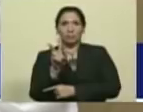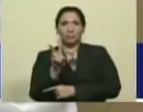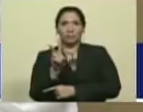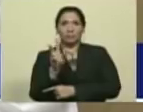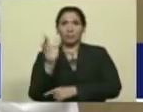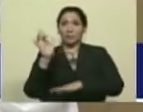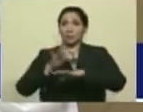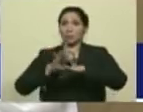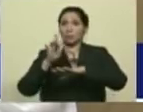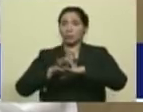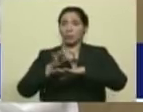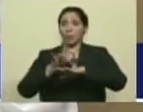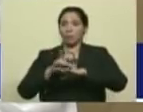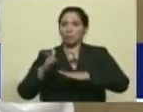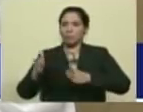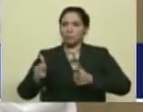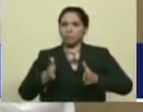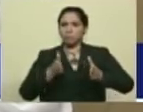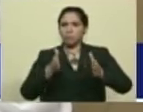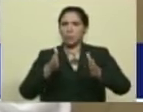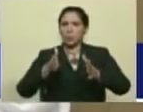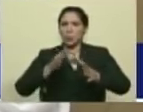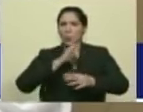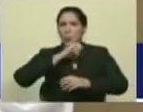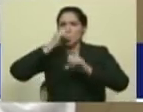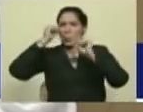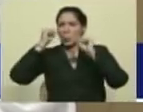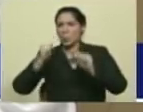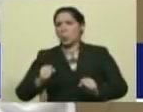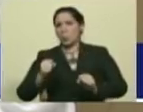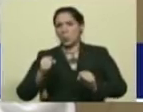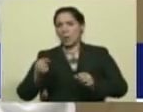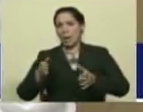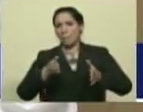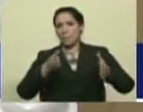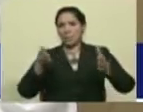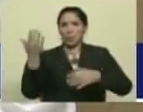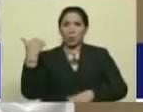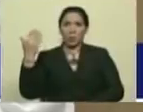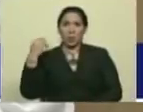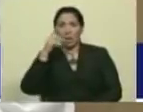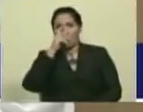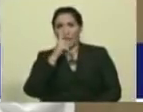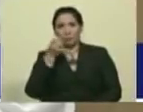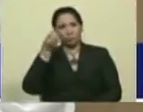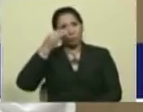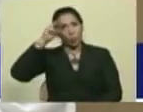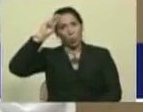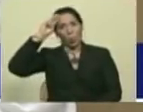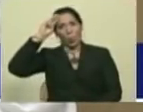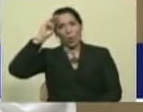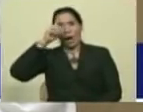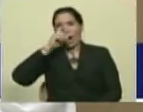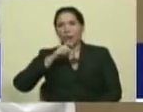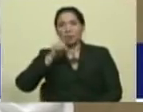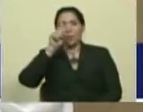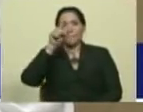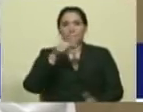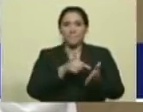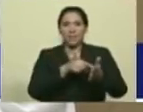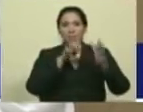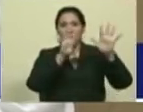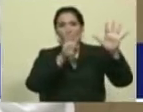tocaba transitar un duro camino de aquellos años. Y Cuba en el año